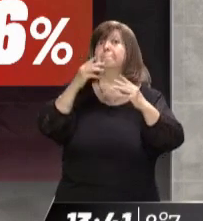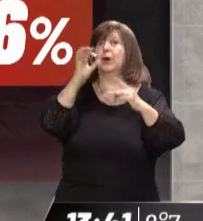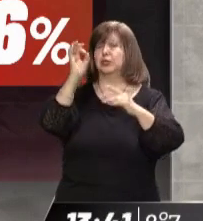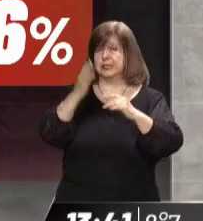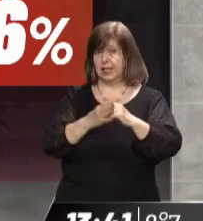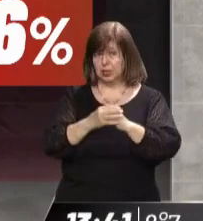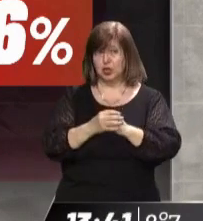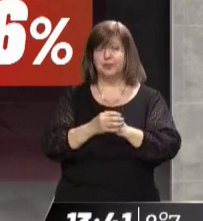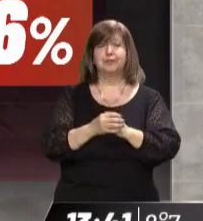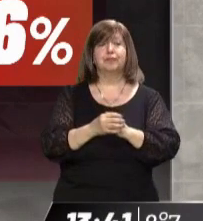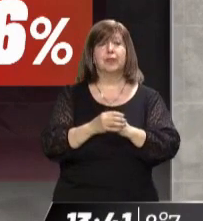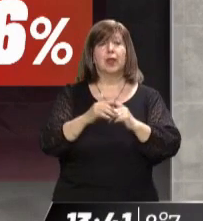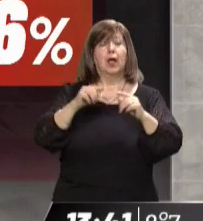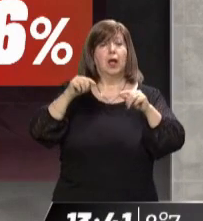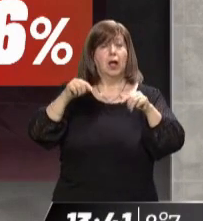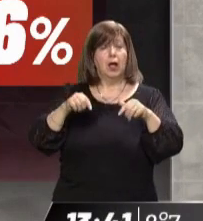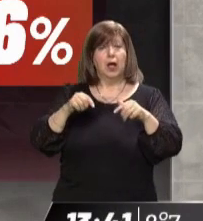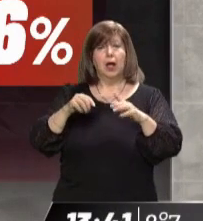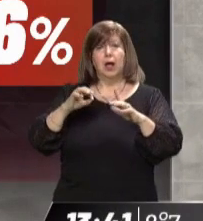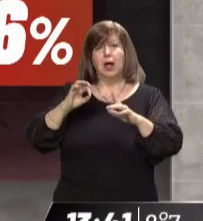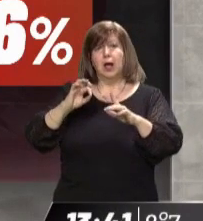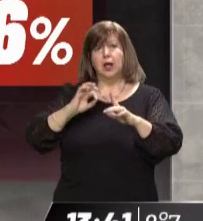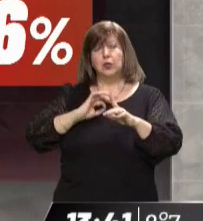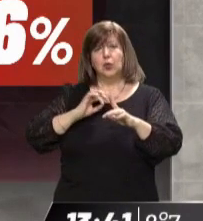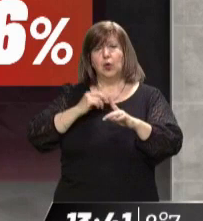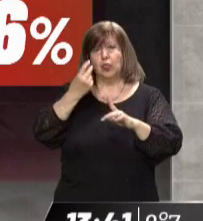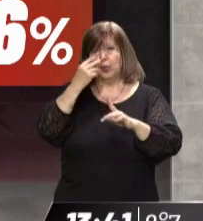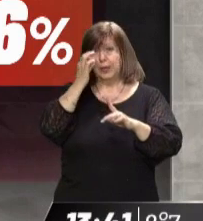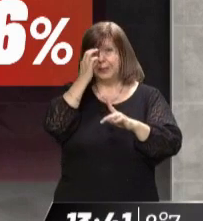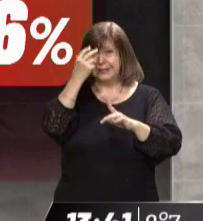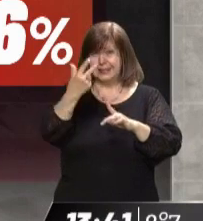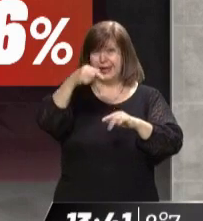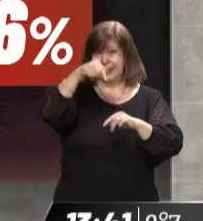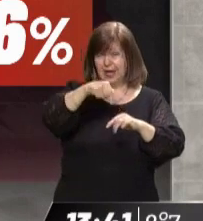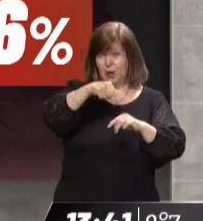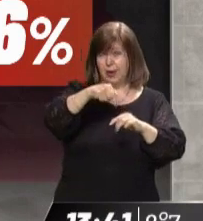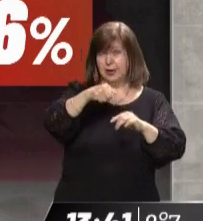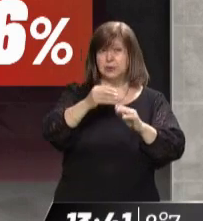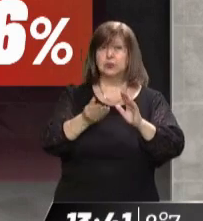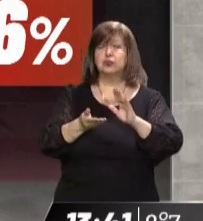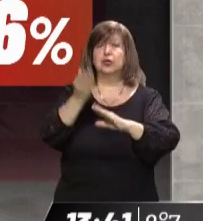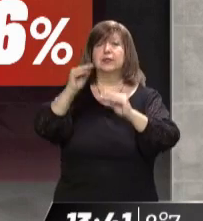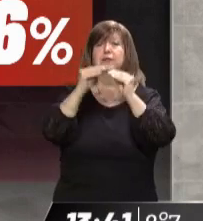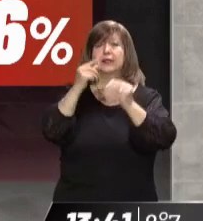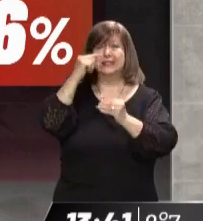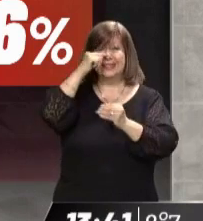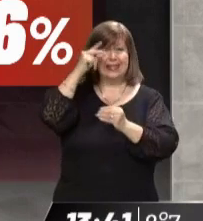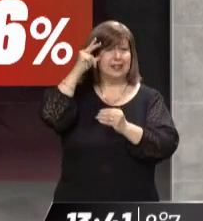hablando, 19,74. En lo que va de 2023, la suba ha sido del